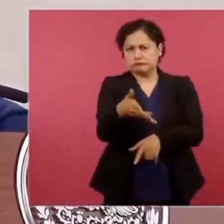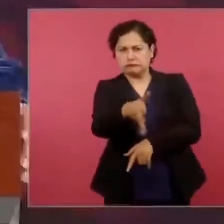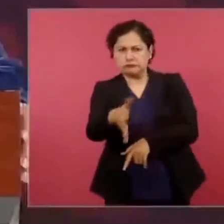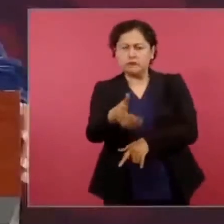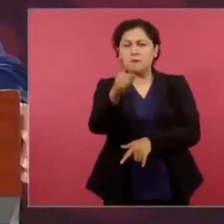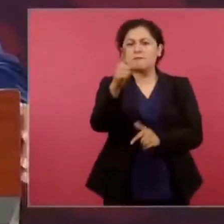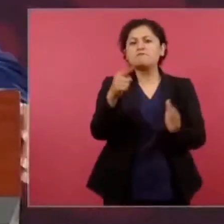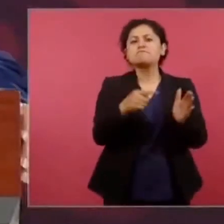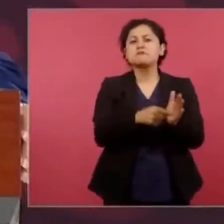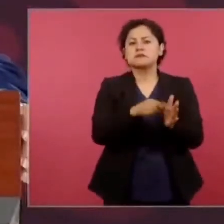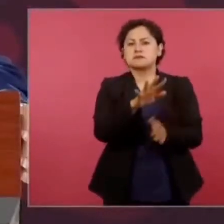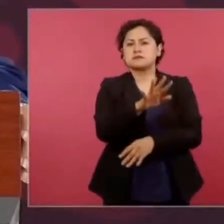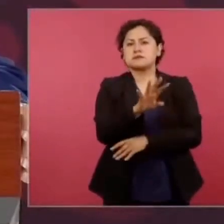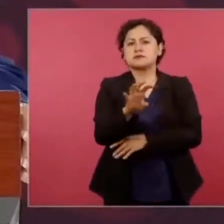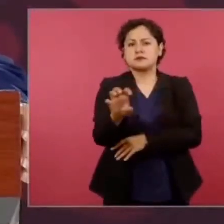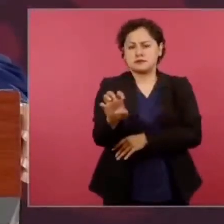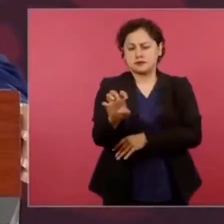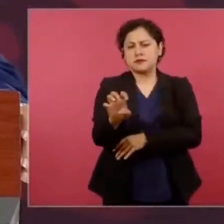1.500